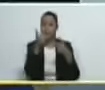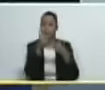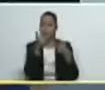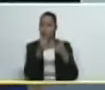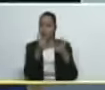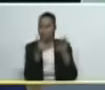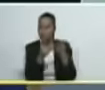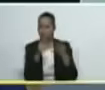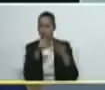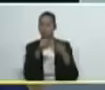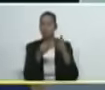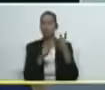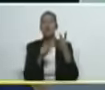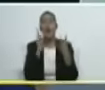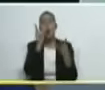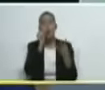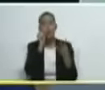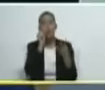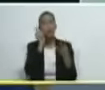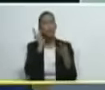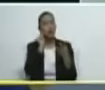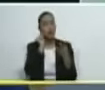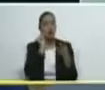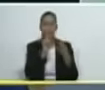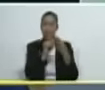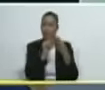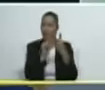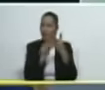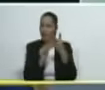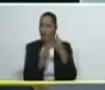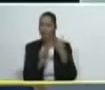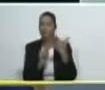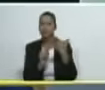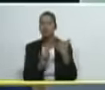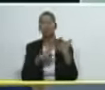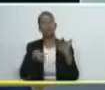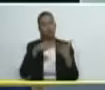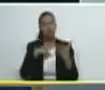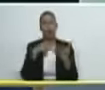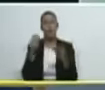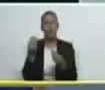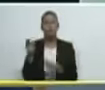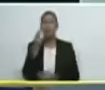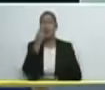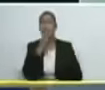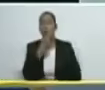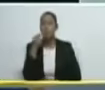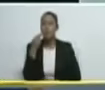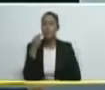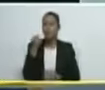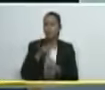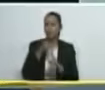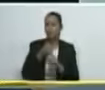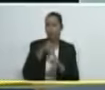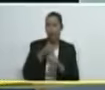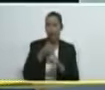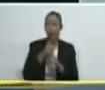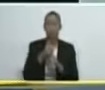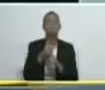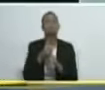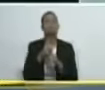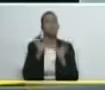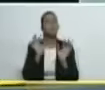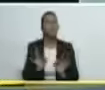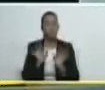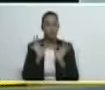a cada hombre, a cada mujer, su inquebrantable compromiso y su